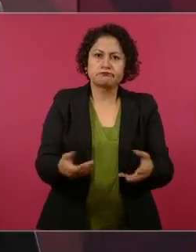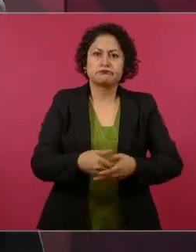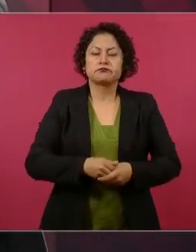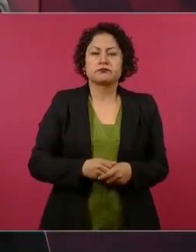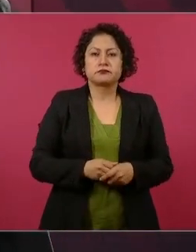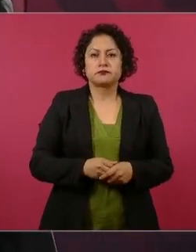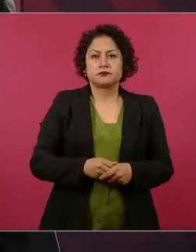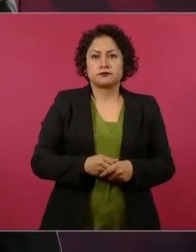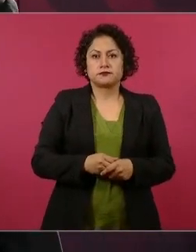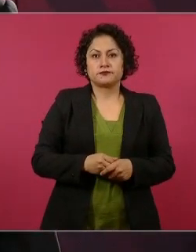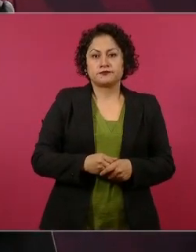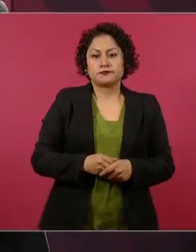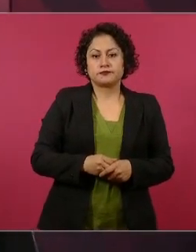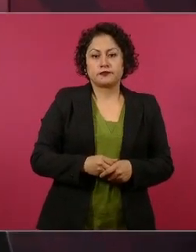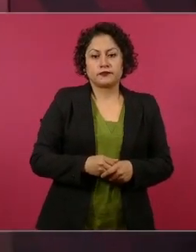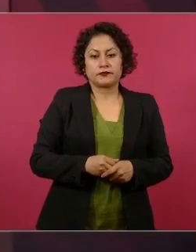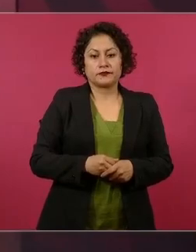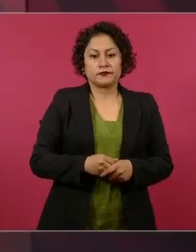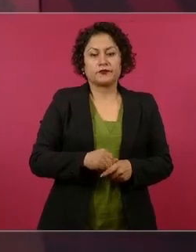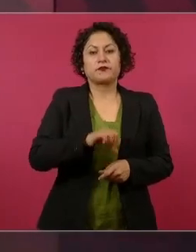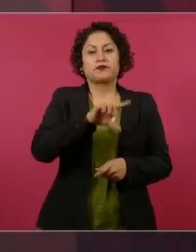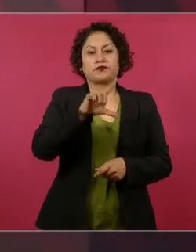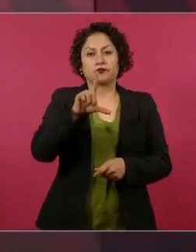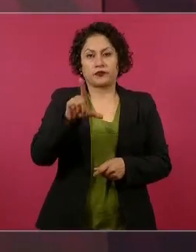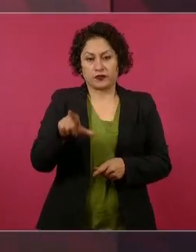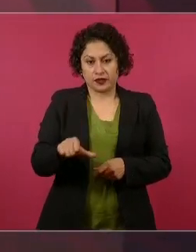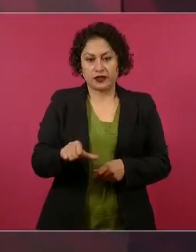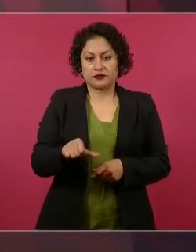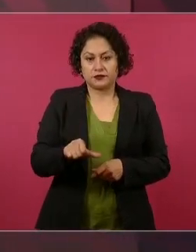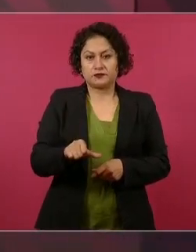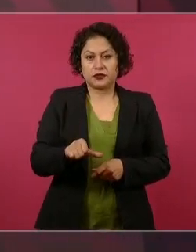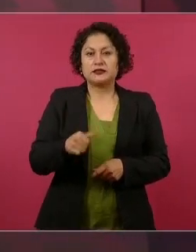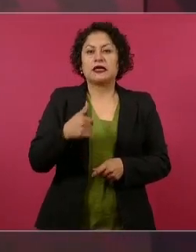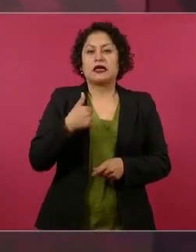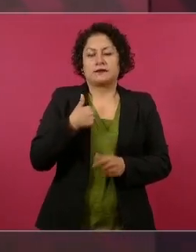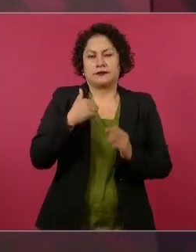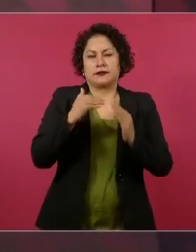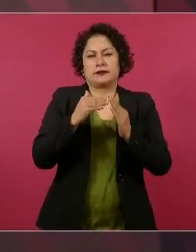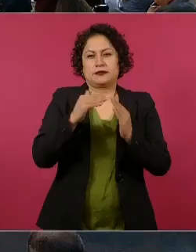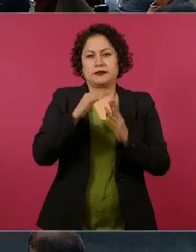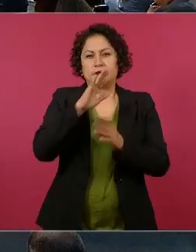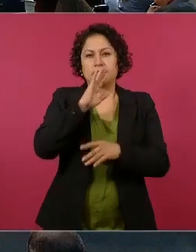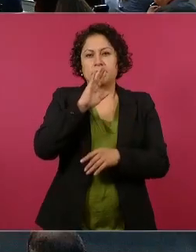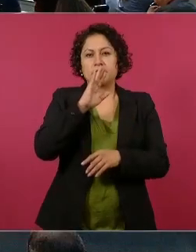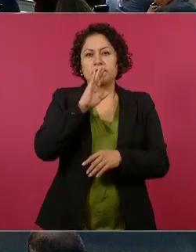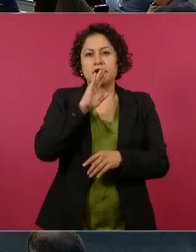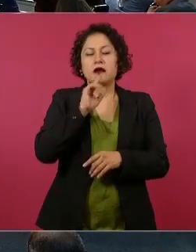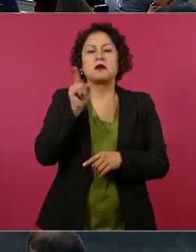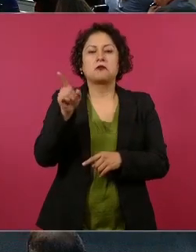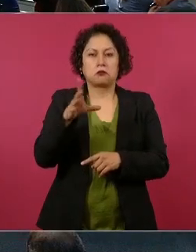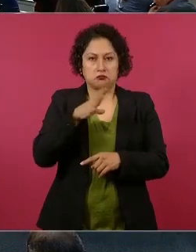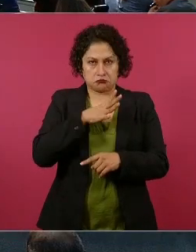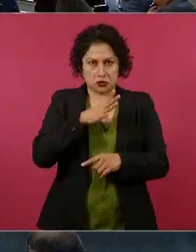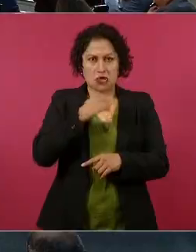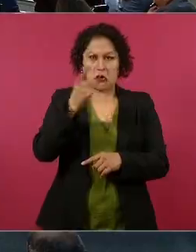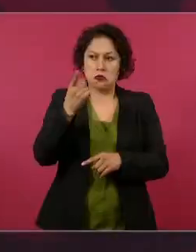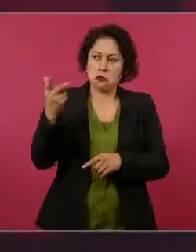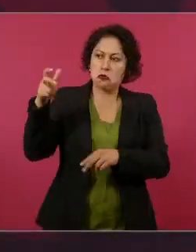empezaron a llevar guacamayas. En la casa mi mamá tenía una, y